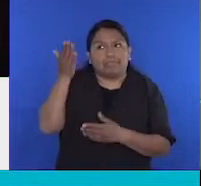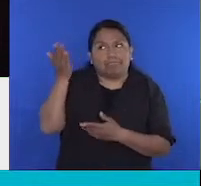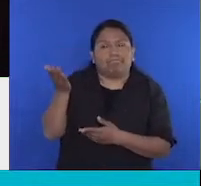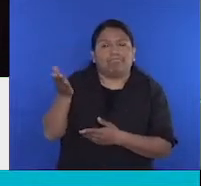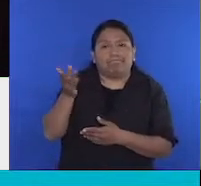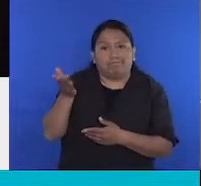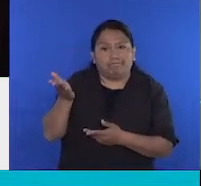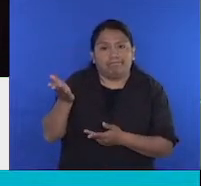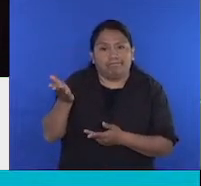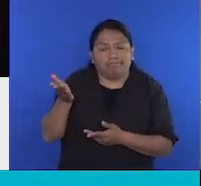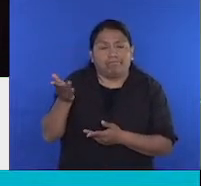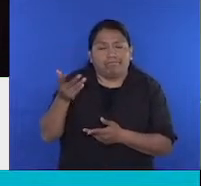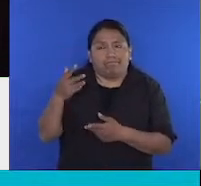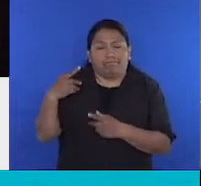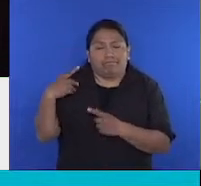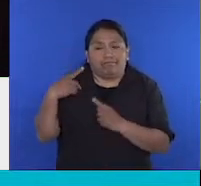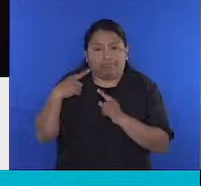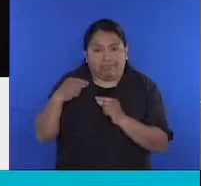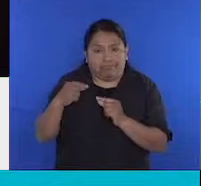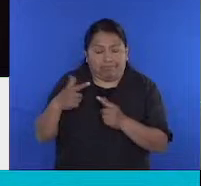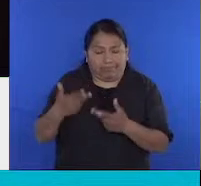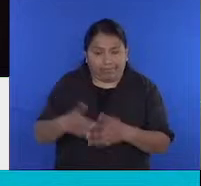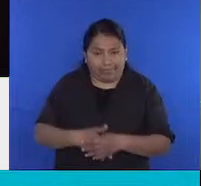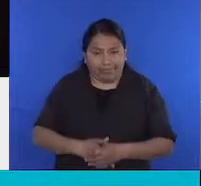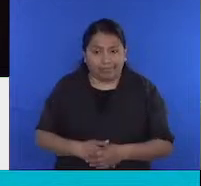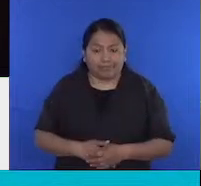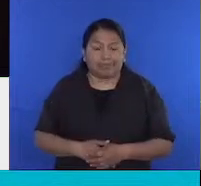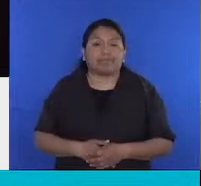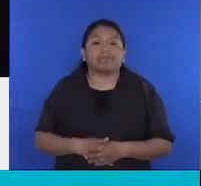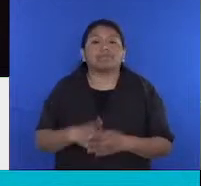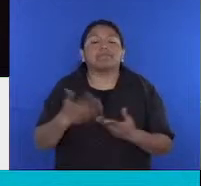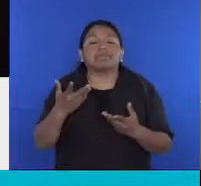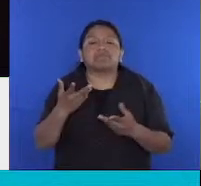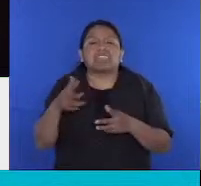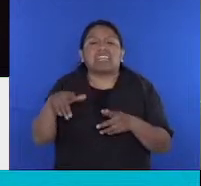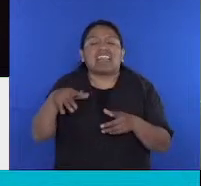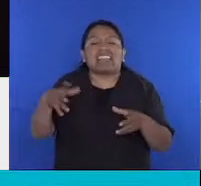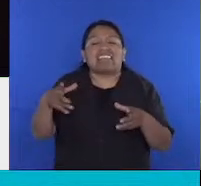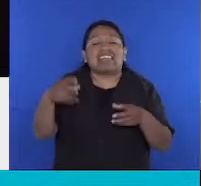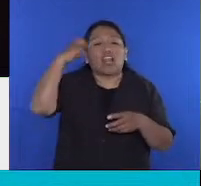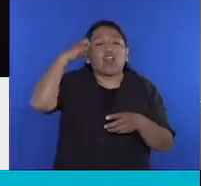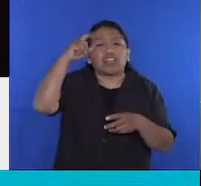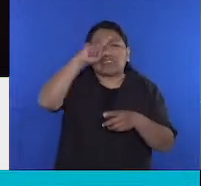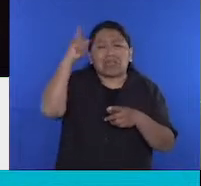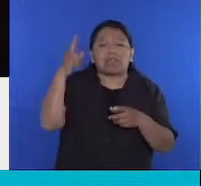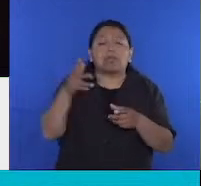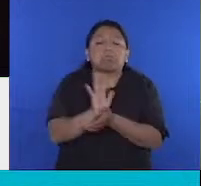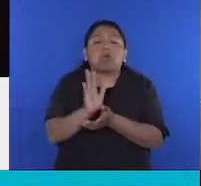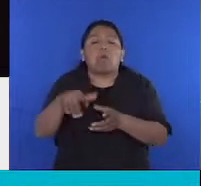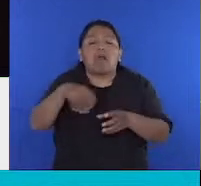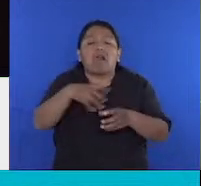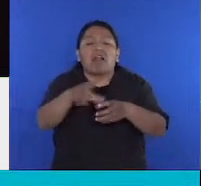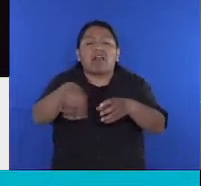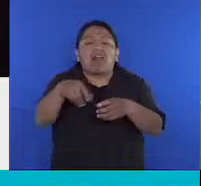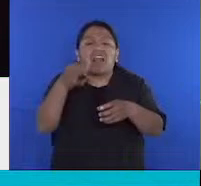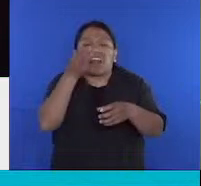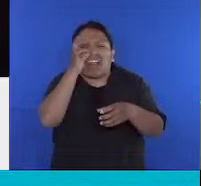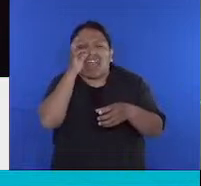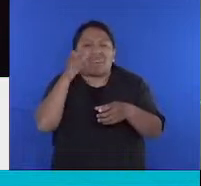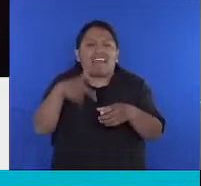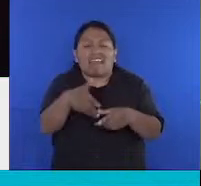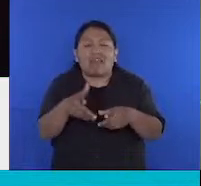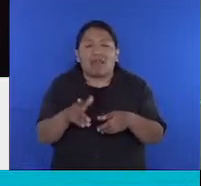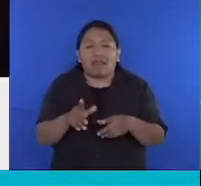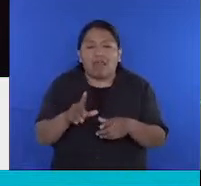vertiendo, ¿no? Tratar de nido de ratas al Congreso de la Nación, de coimeros a todos los diputados. La verdad que yo me